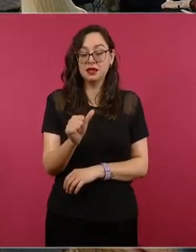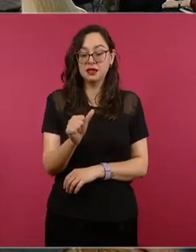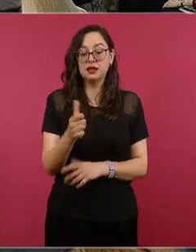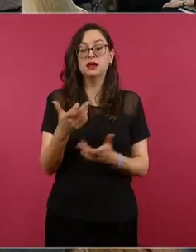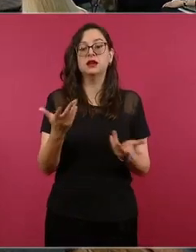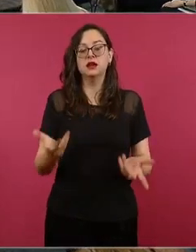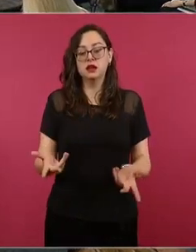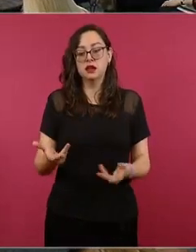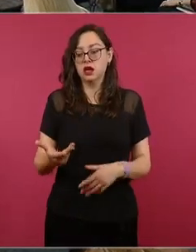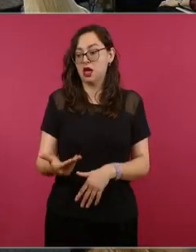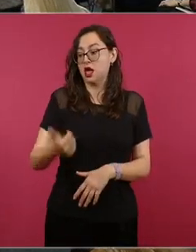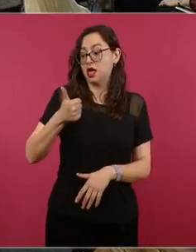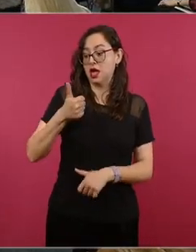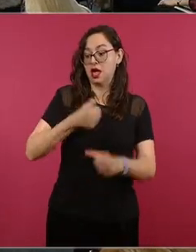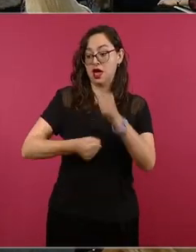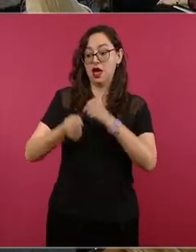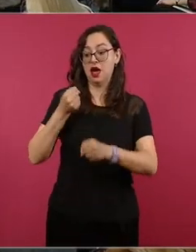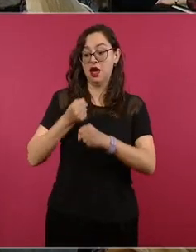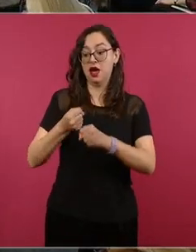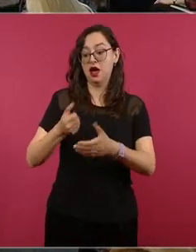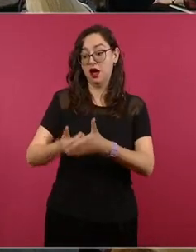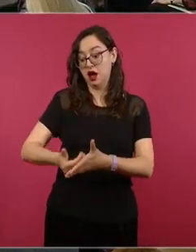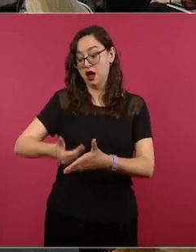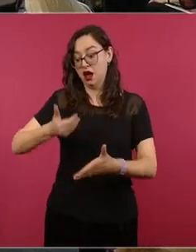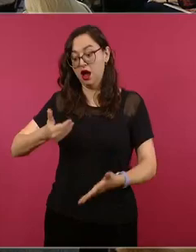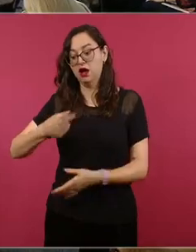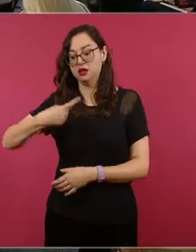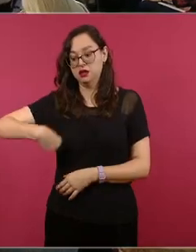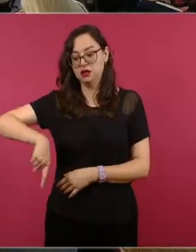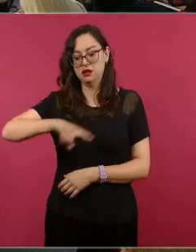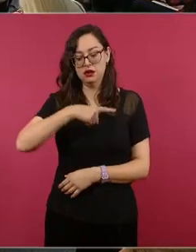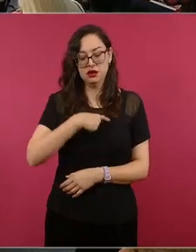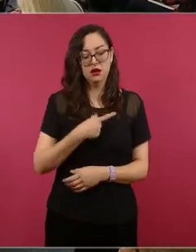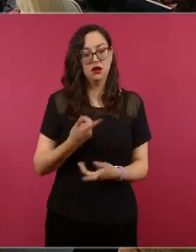Llegamos nosotros y ¿qué encontramos?